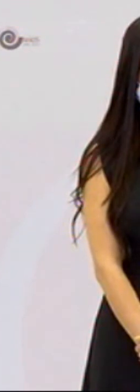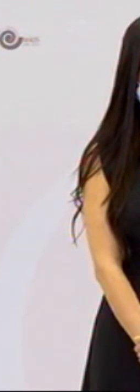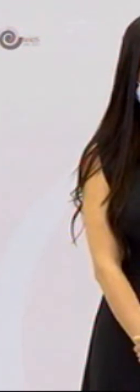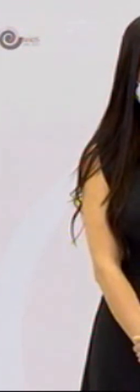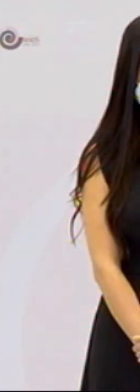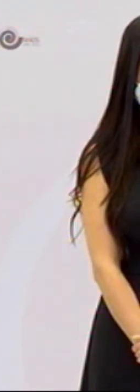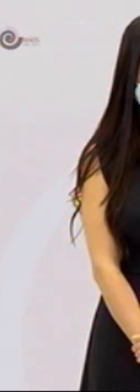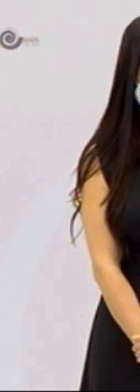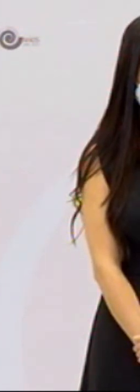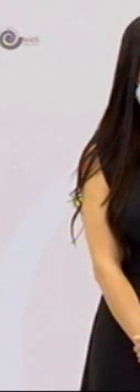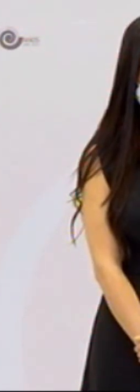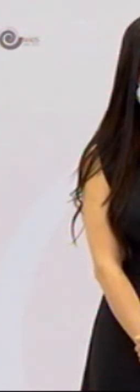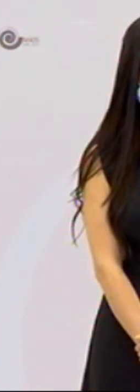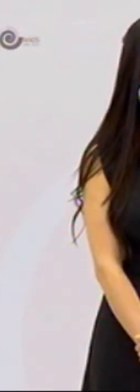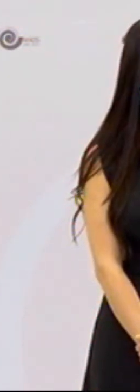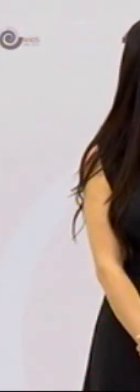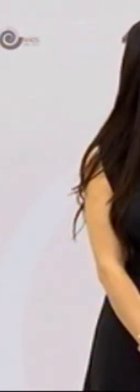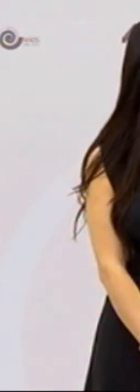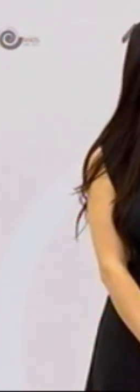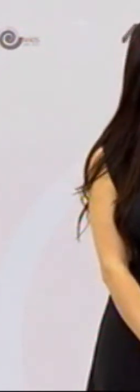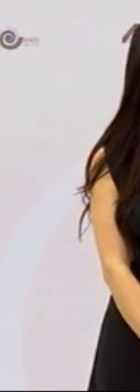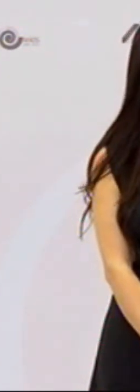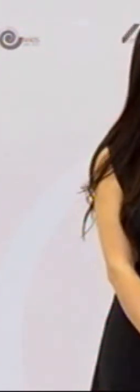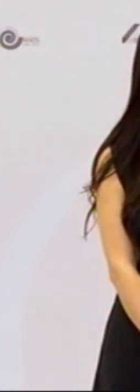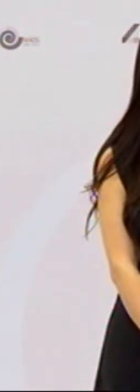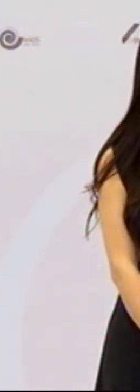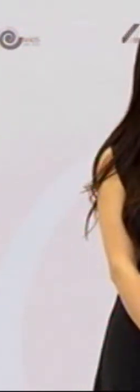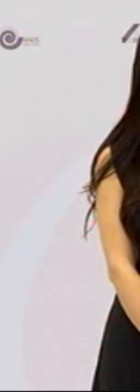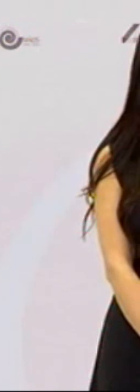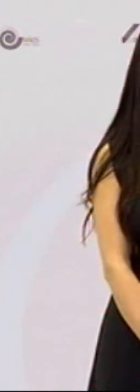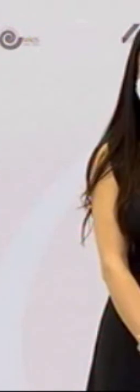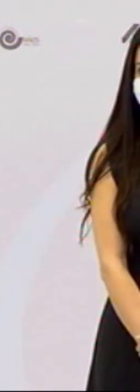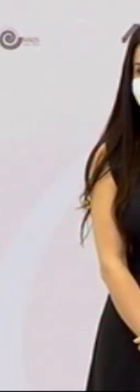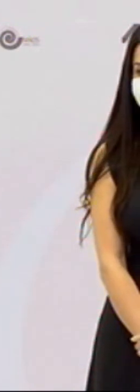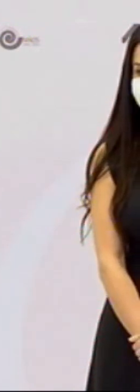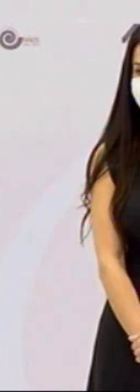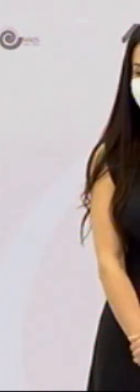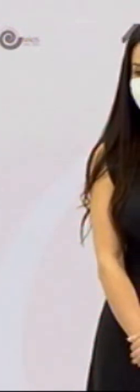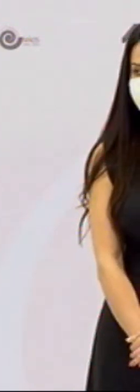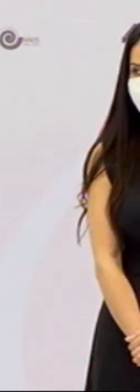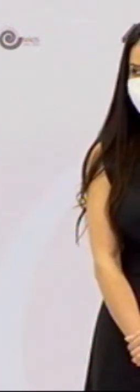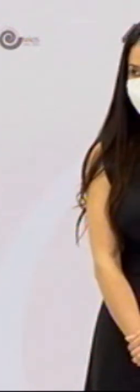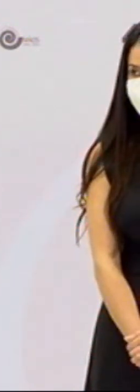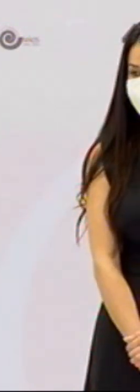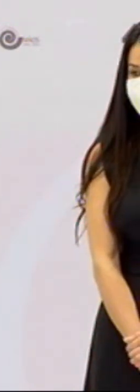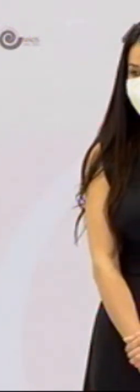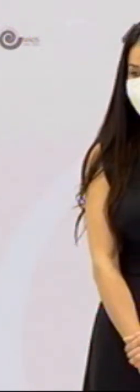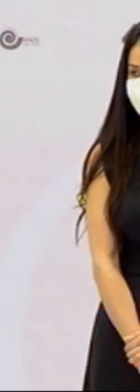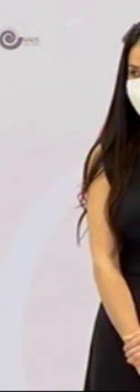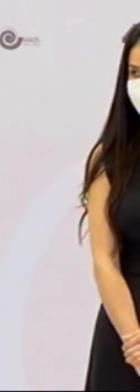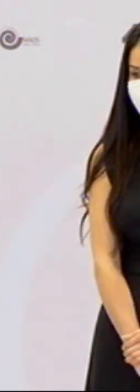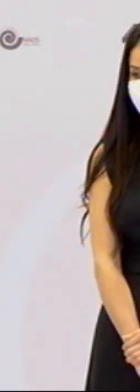cuenta que ahora tenemos un momento histórico para llegar a cambiar nuestro modelo productivo. ¿Cómo? Diversificando la